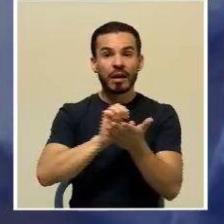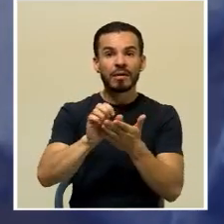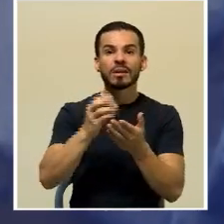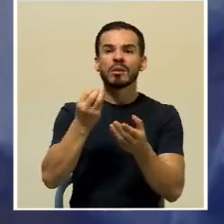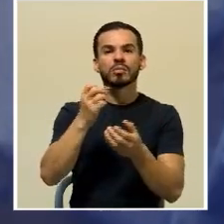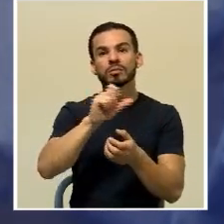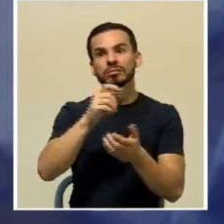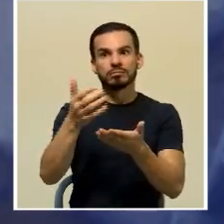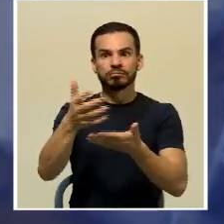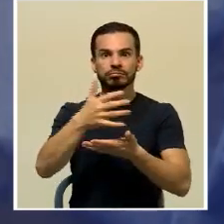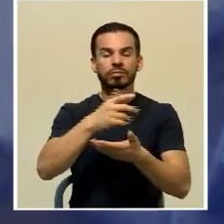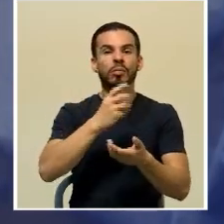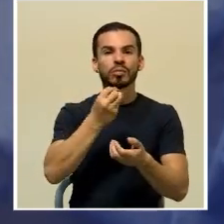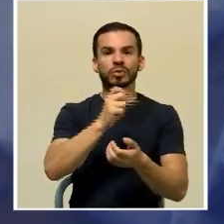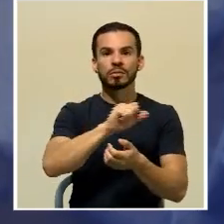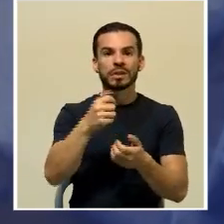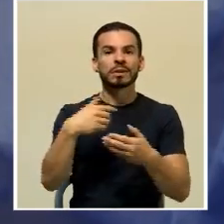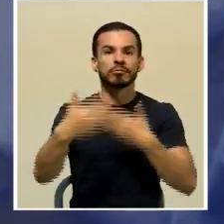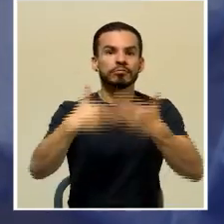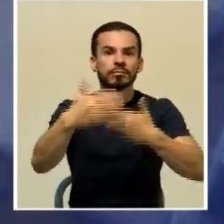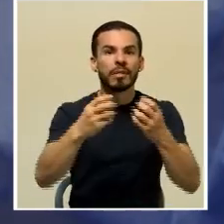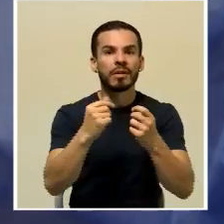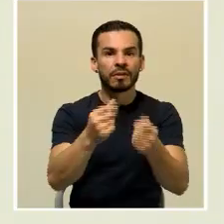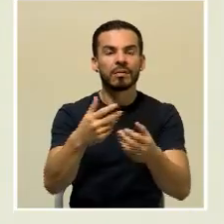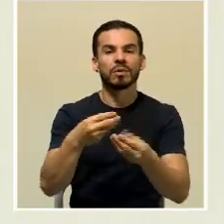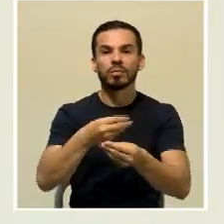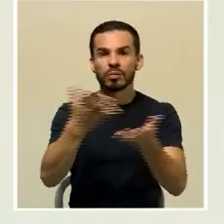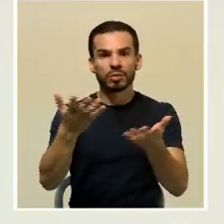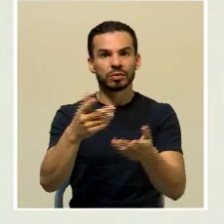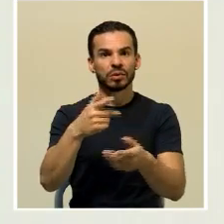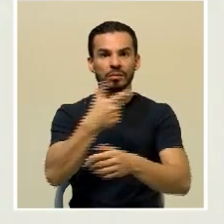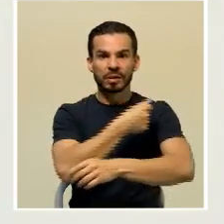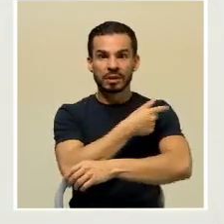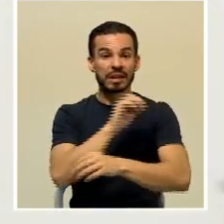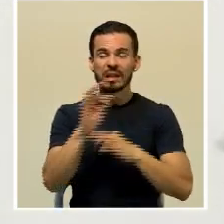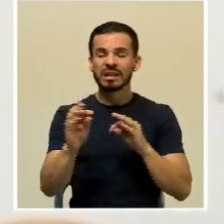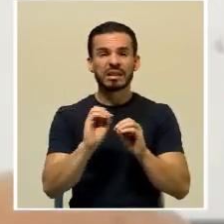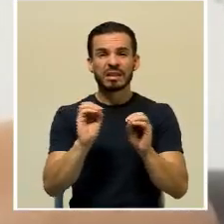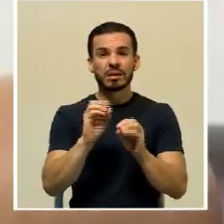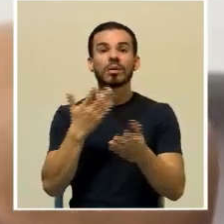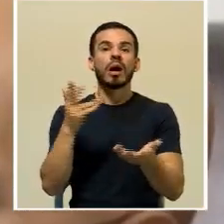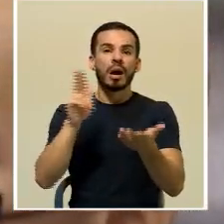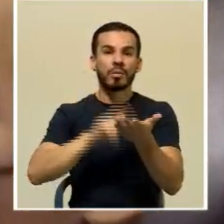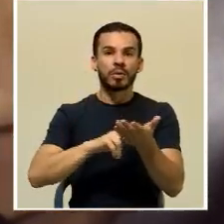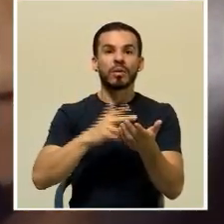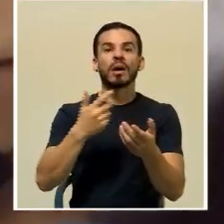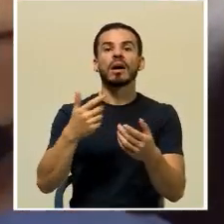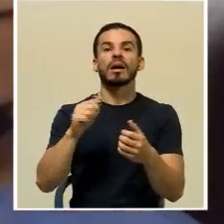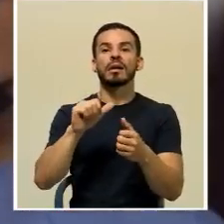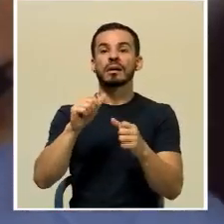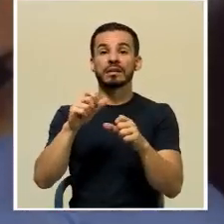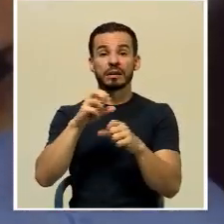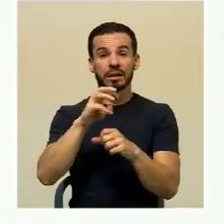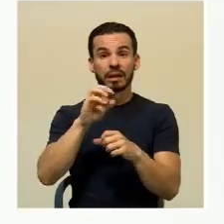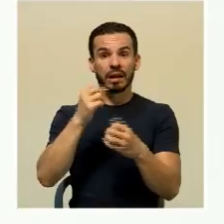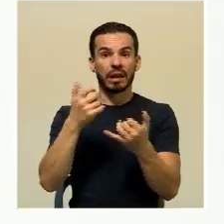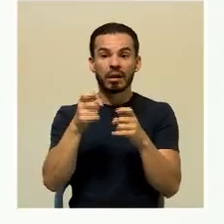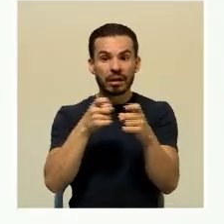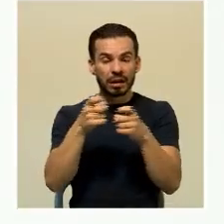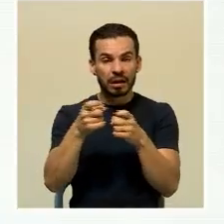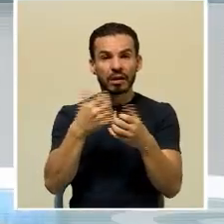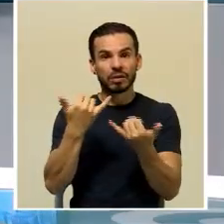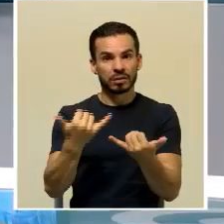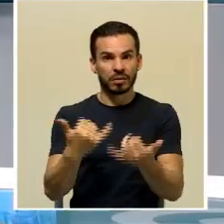de meses y ayuda a acelerar la producción masiva. Ninguna vacuna de este tipo ha recibido la aprobación de las autoridades regulatorias hasta el